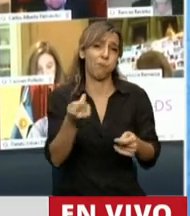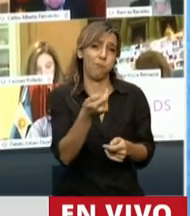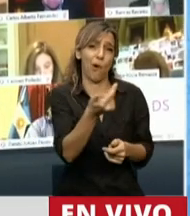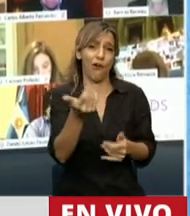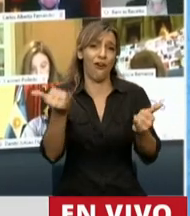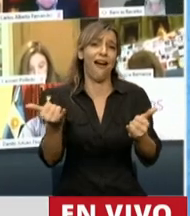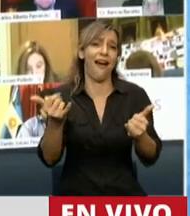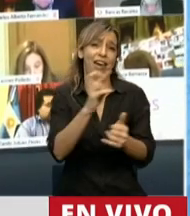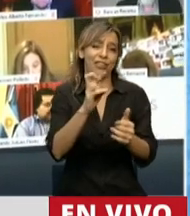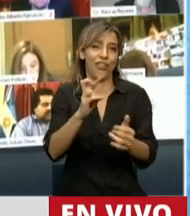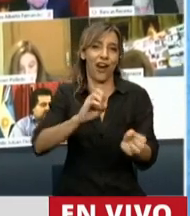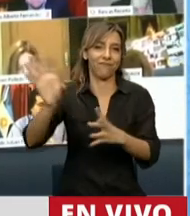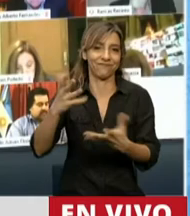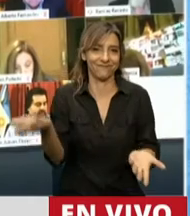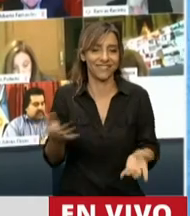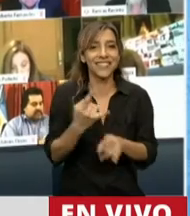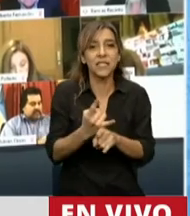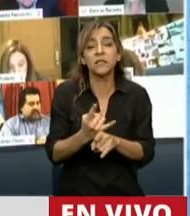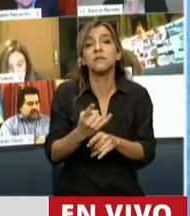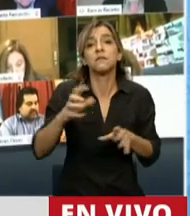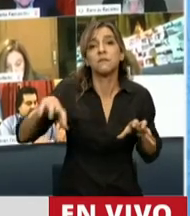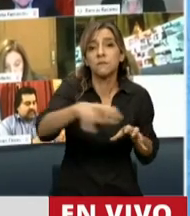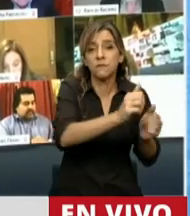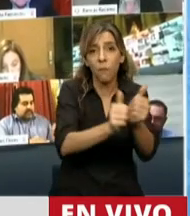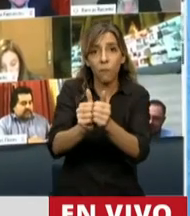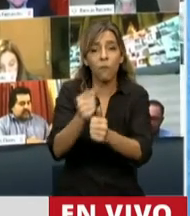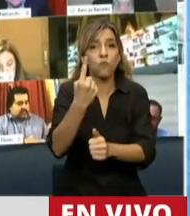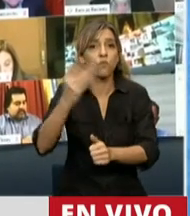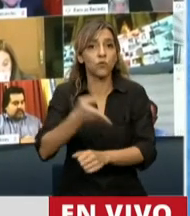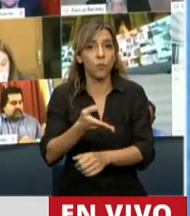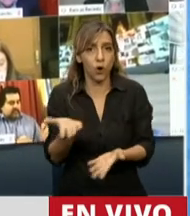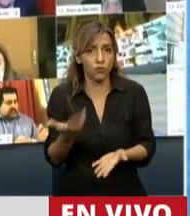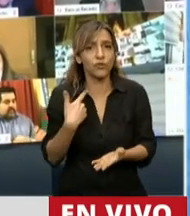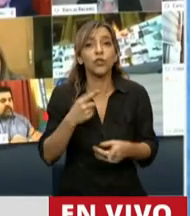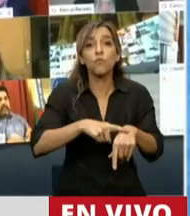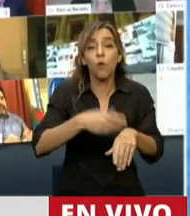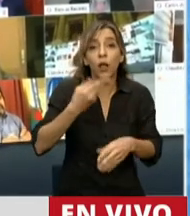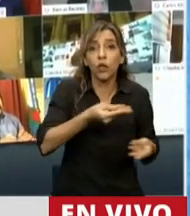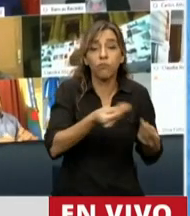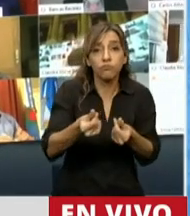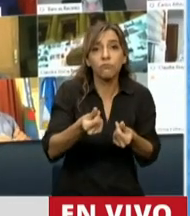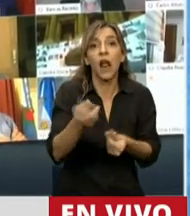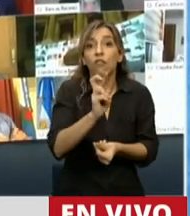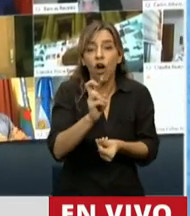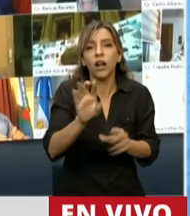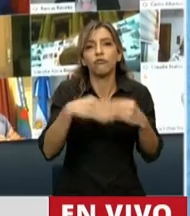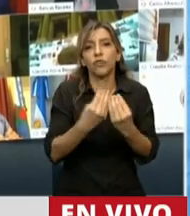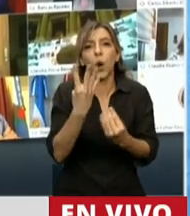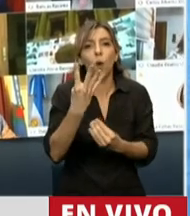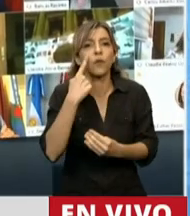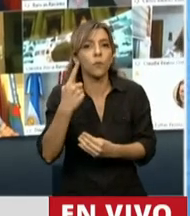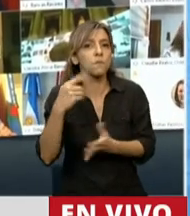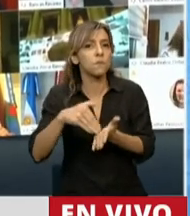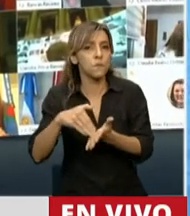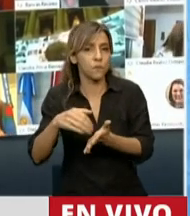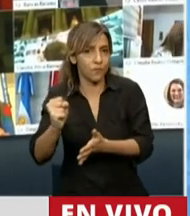esta concentración. El 1% de las empresas que compraron dólares lo hicieron por 41 mil millones de dólares. Y el 1%